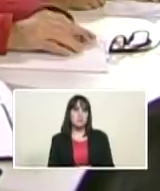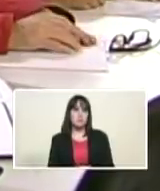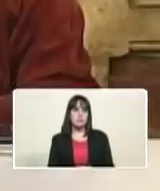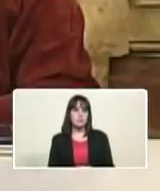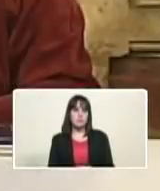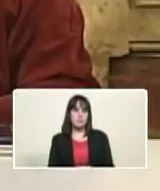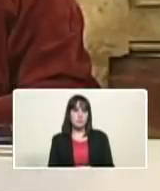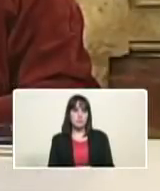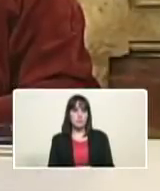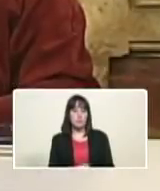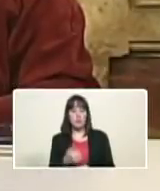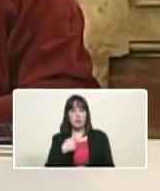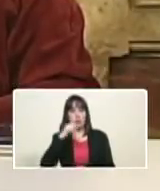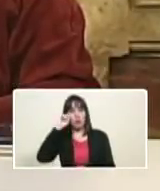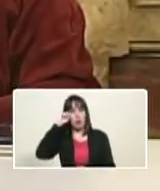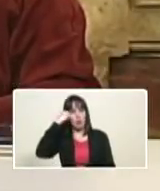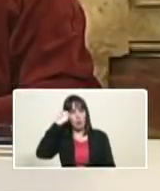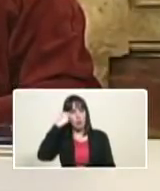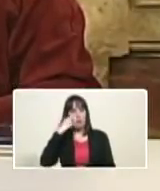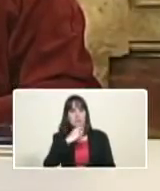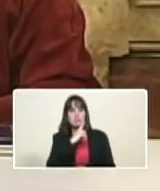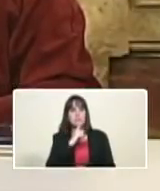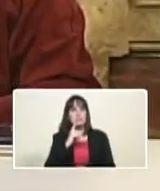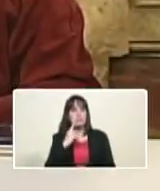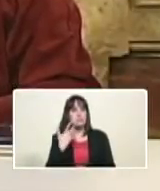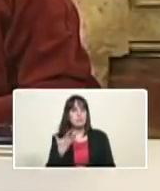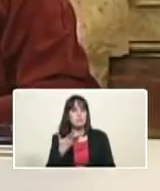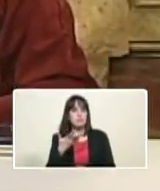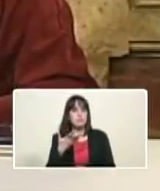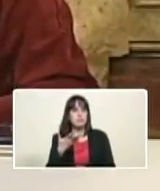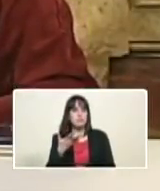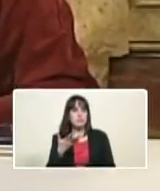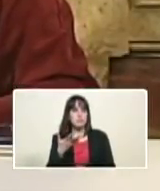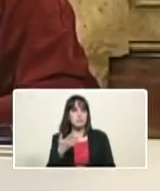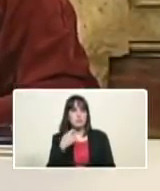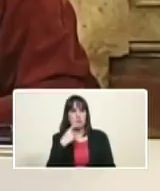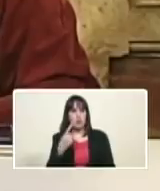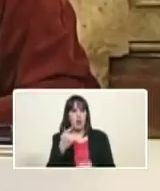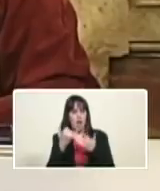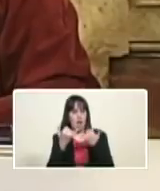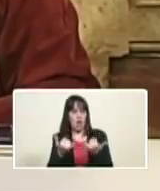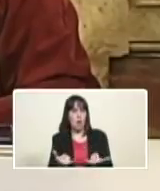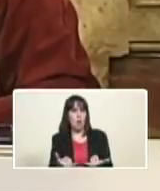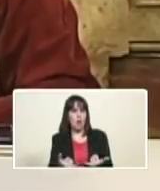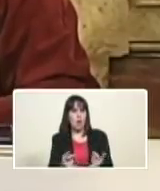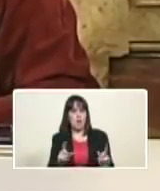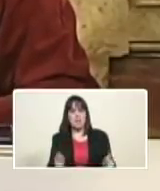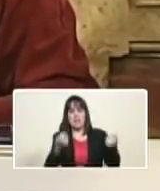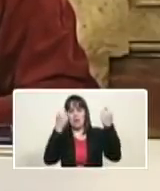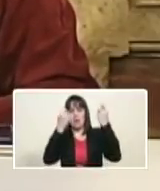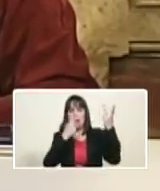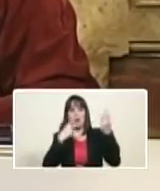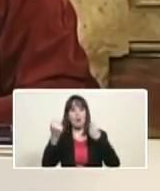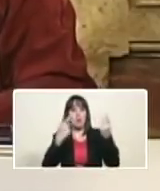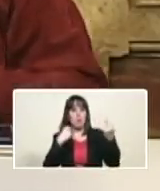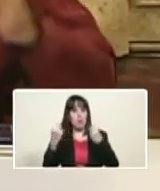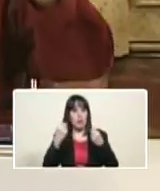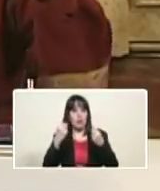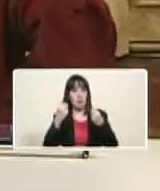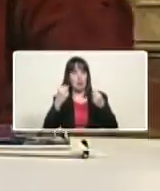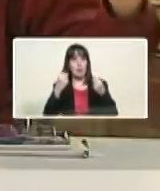Cada vez que recuerdo esta frase, recuerdo el ¡pum! ¡Ha llegado la hora de la recuperación económica! ¡La